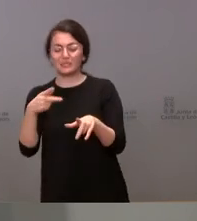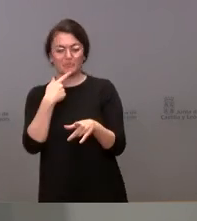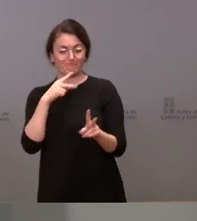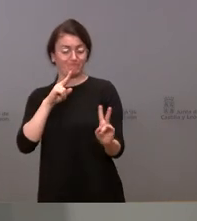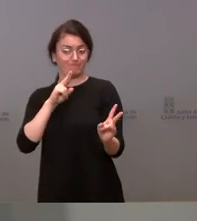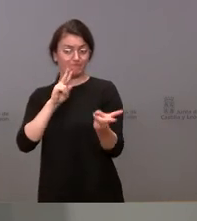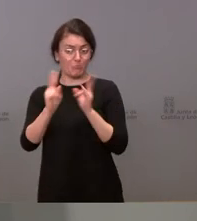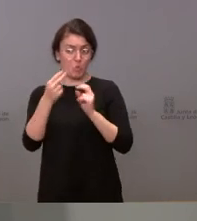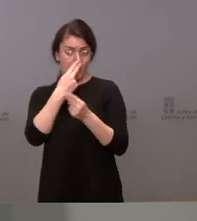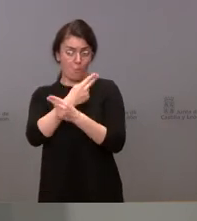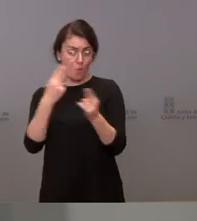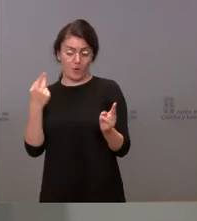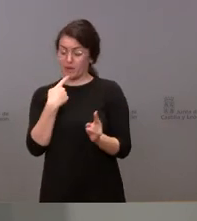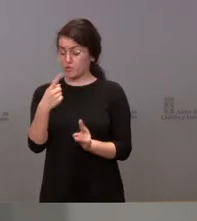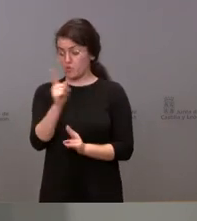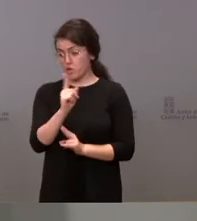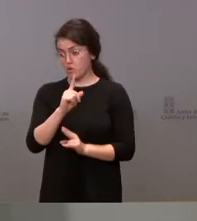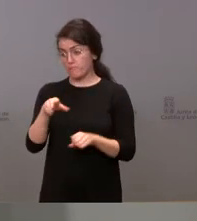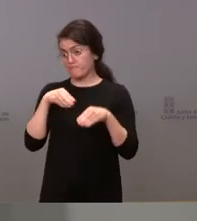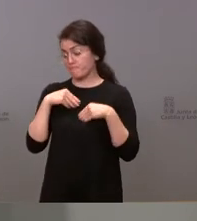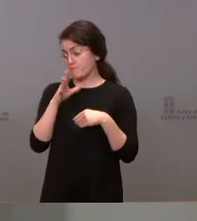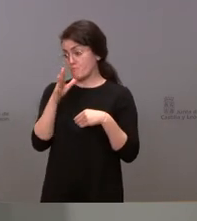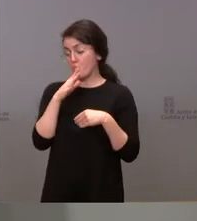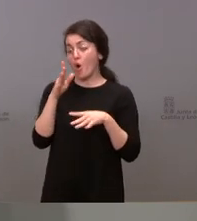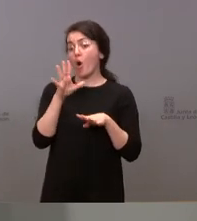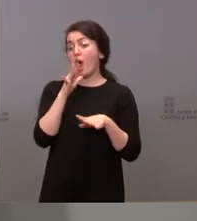lo que opino, porque estamos en horario infantil.